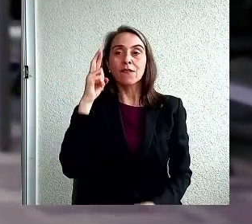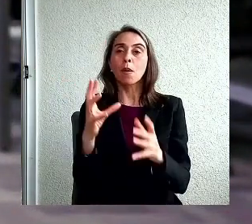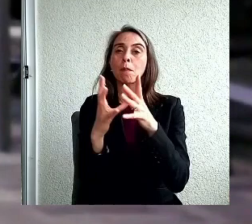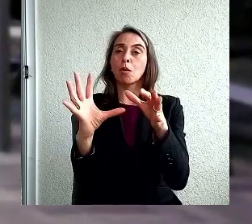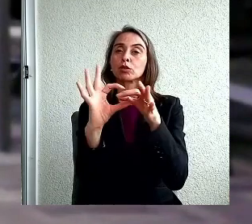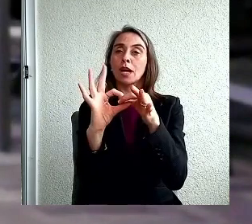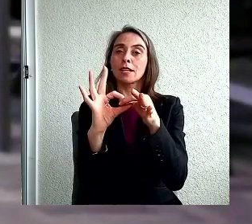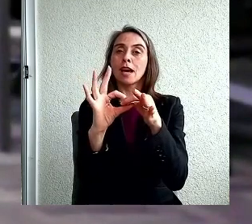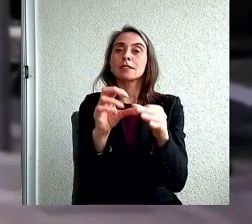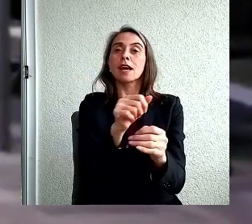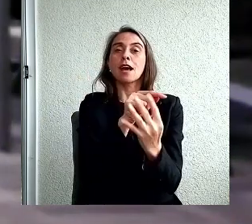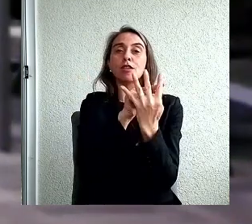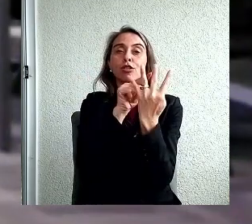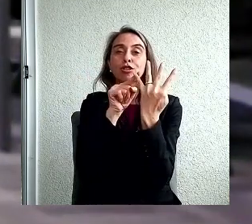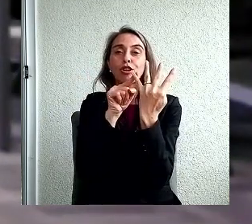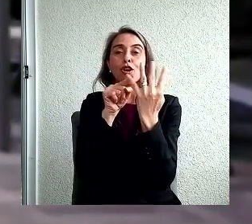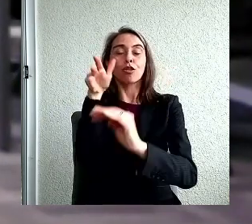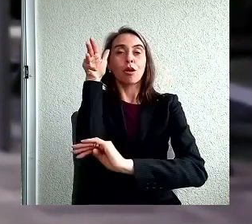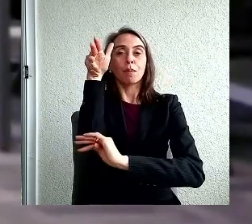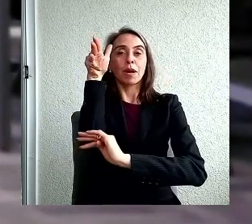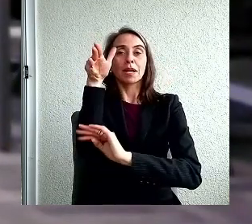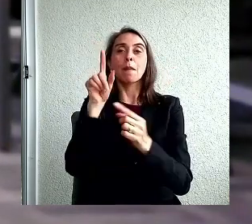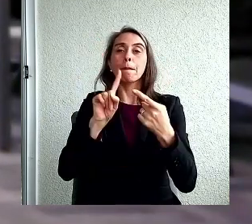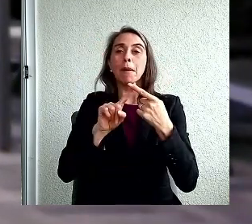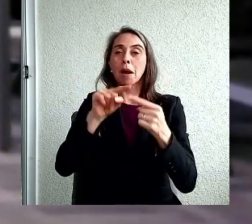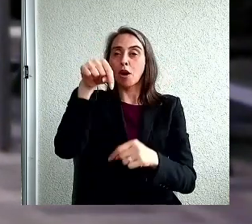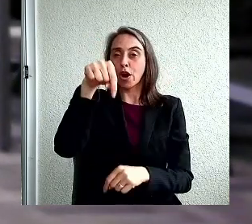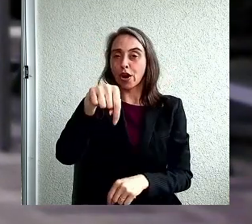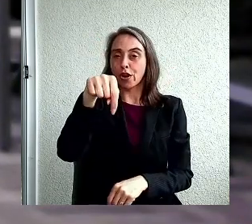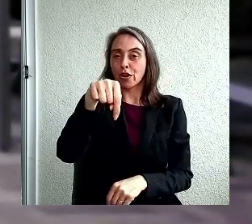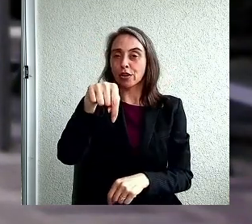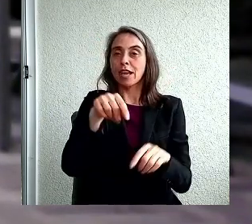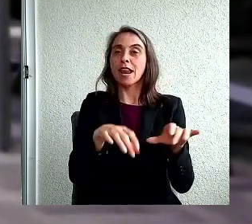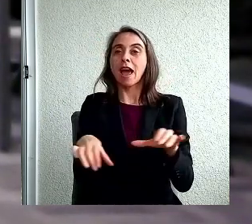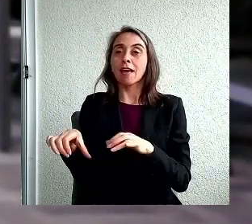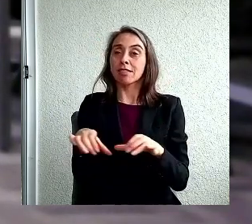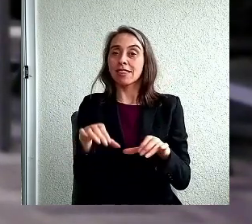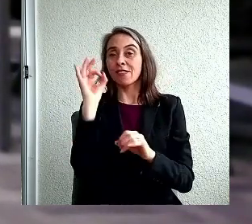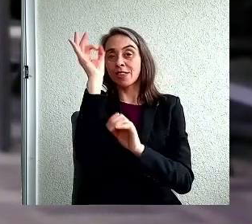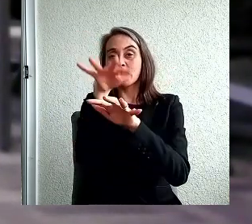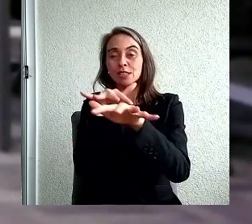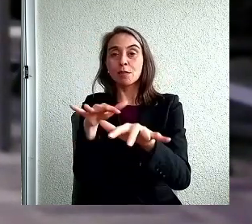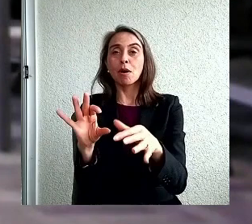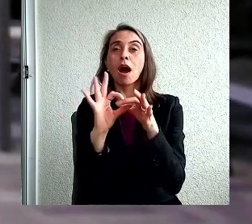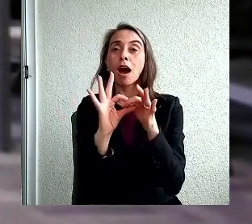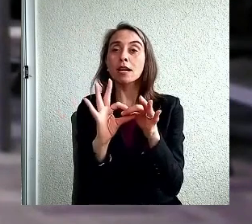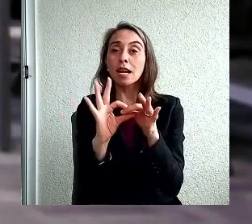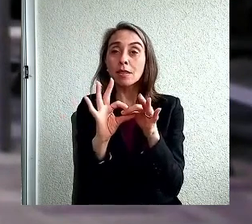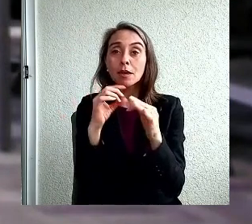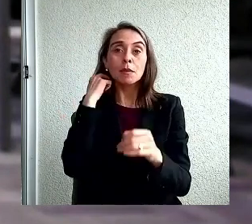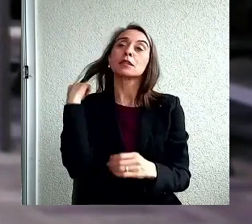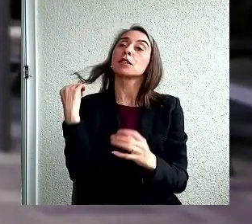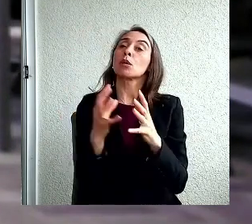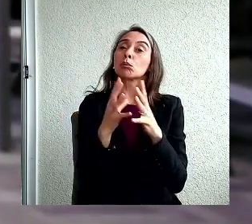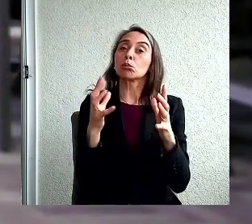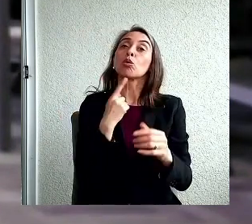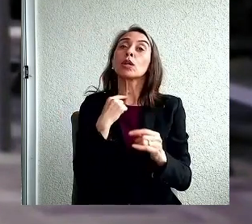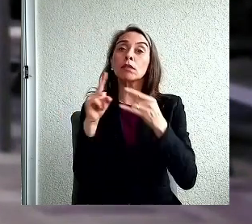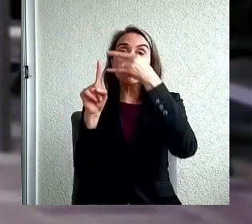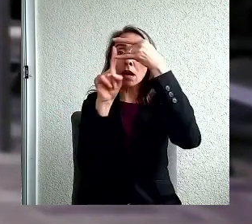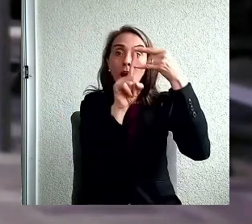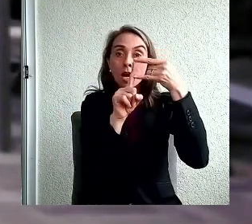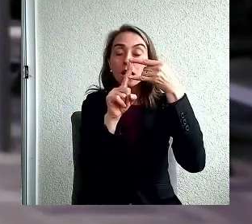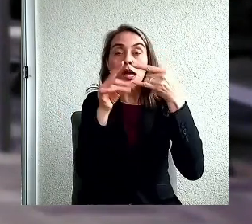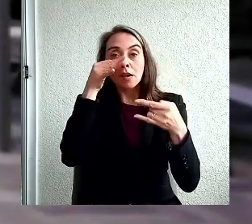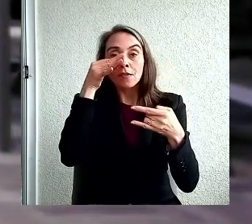participaron hoy en esta actividad. También agradecemos el amplio interés y la convocatoria que tuvo este evento, y cualquier duda que no haya